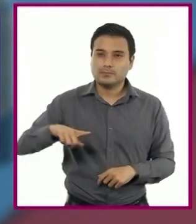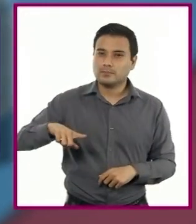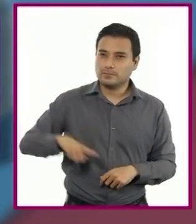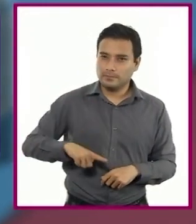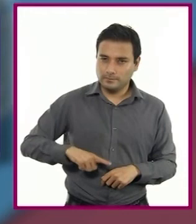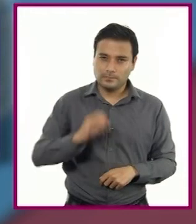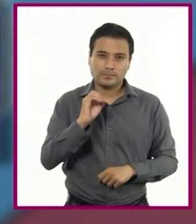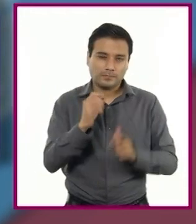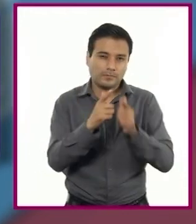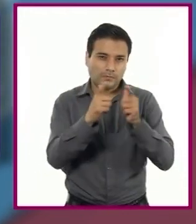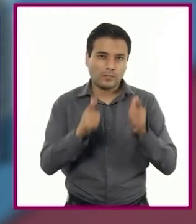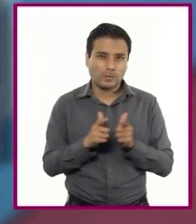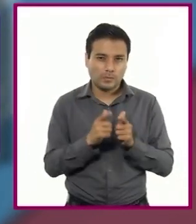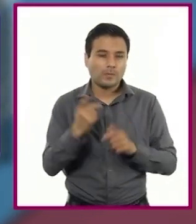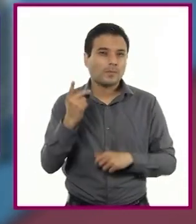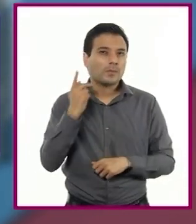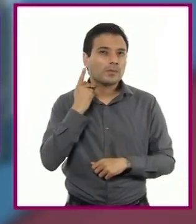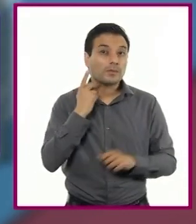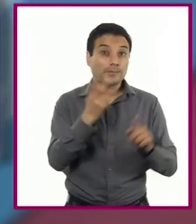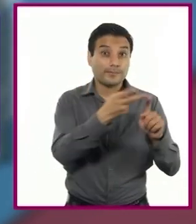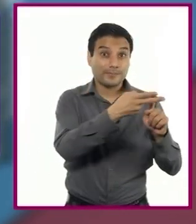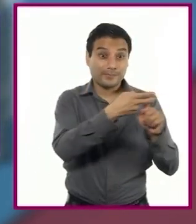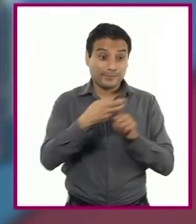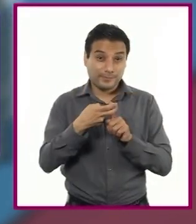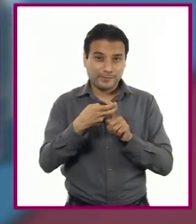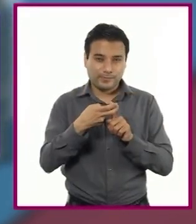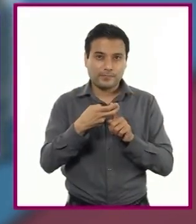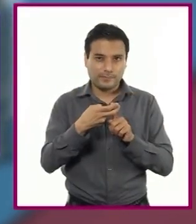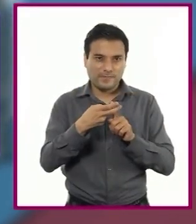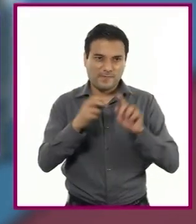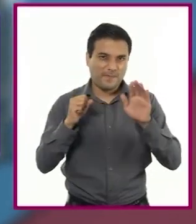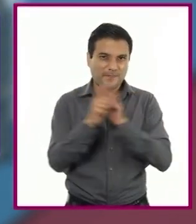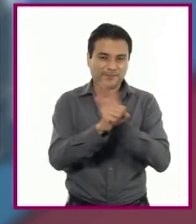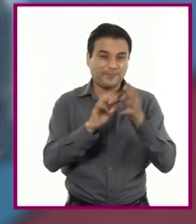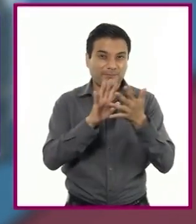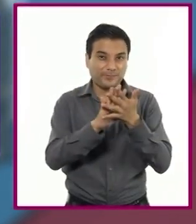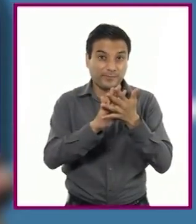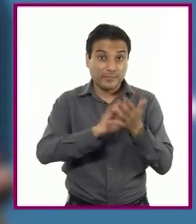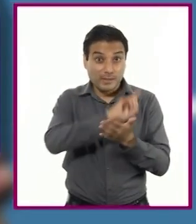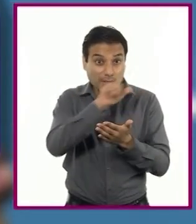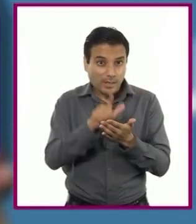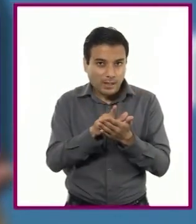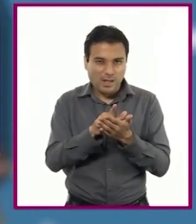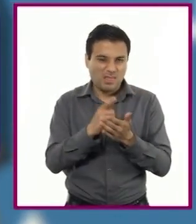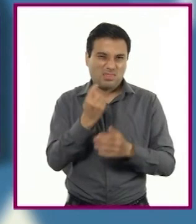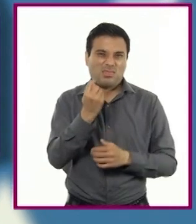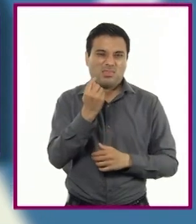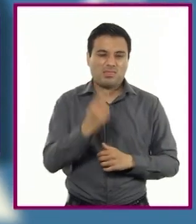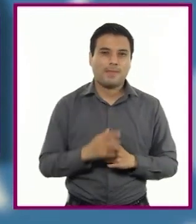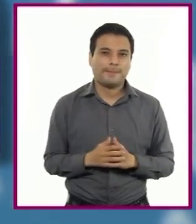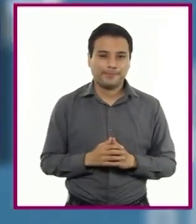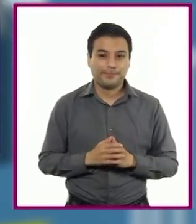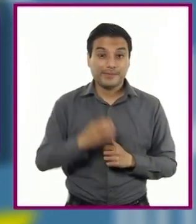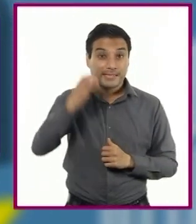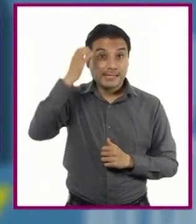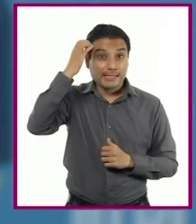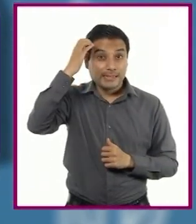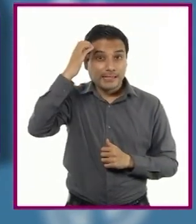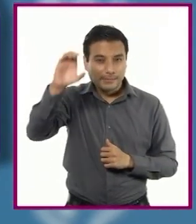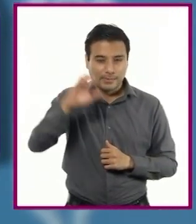organización política para privarlos de la libertad sin protección de la ley. Crimen de